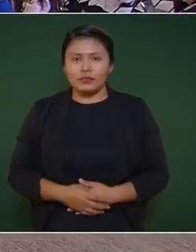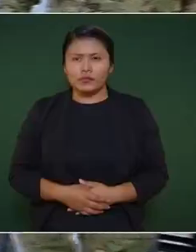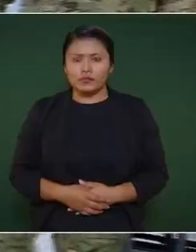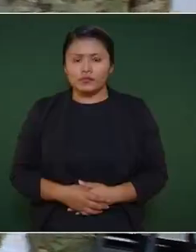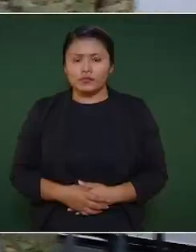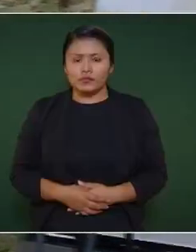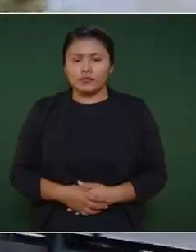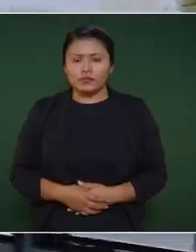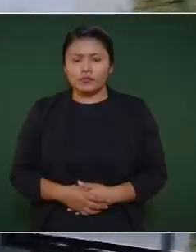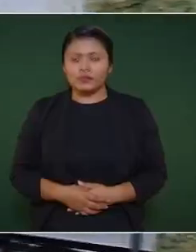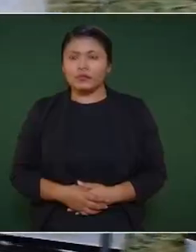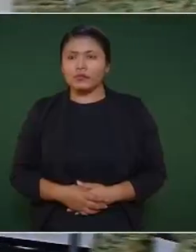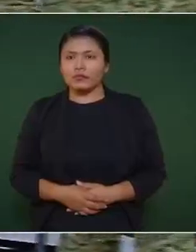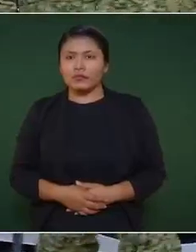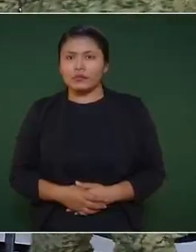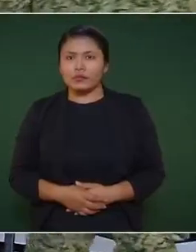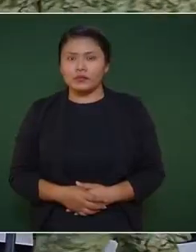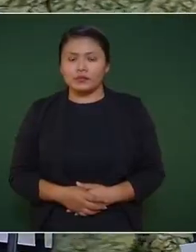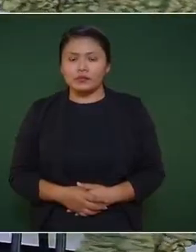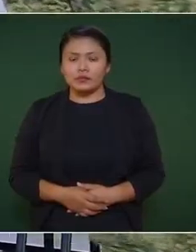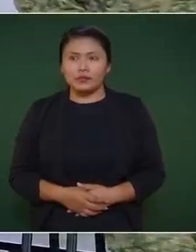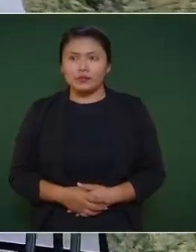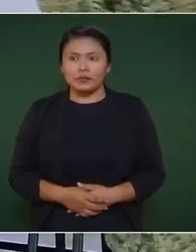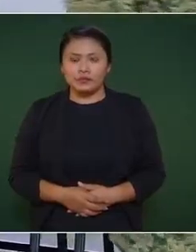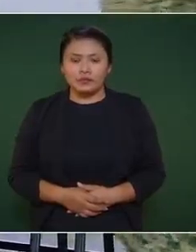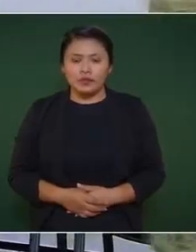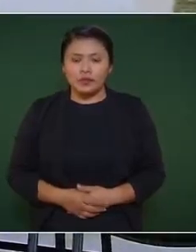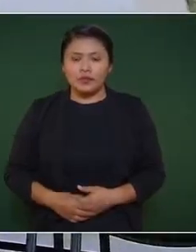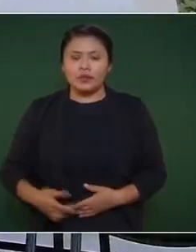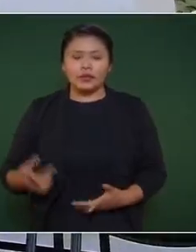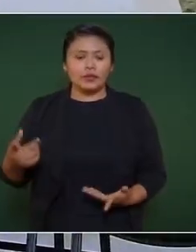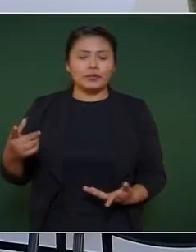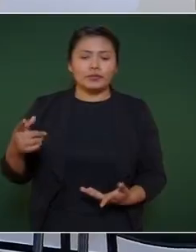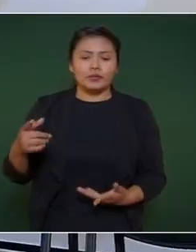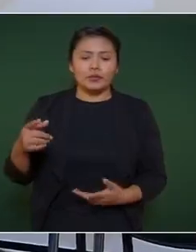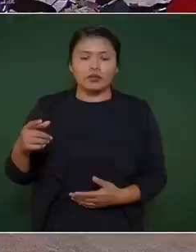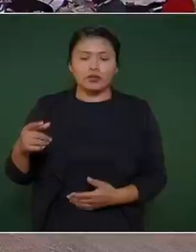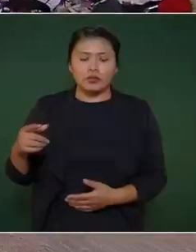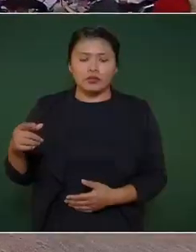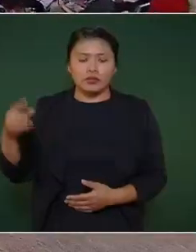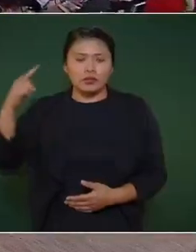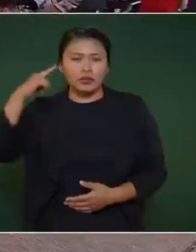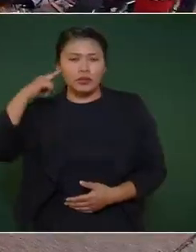Presidente, Hugo López Gatell ya regresó al gabinete. Sí, sí,